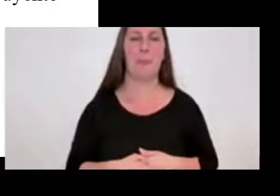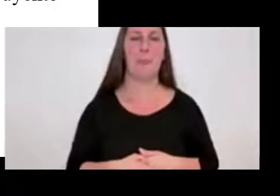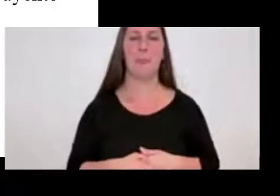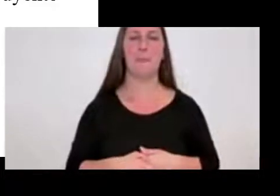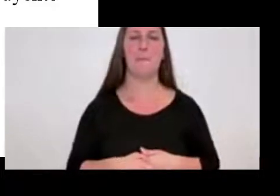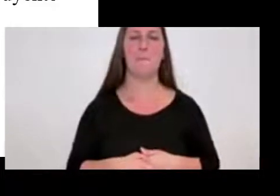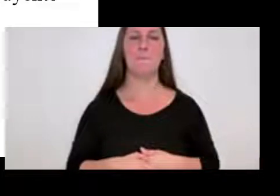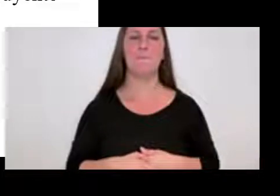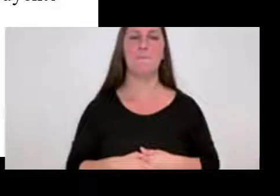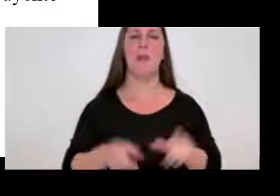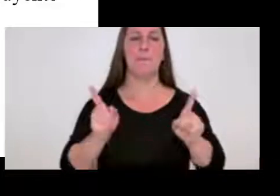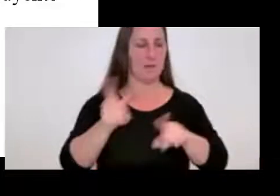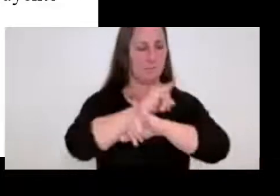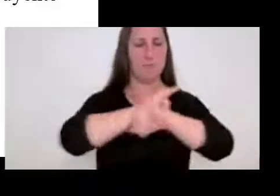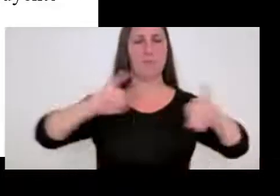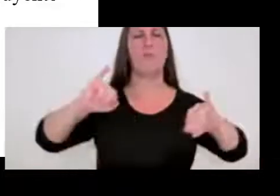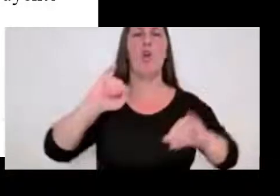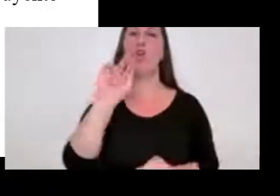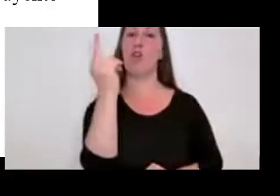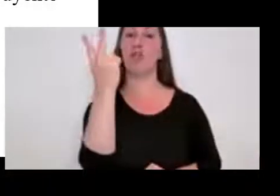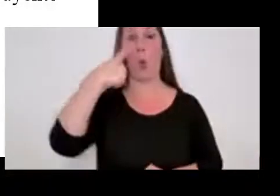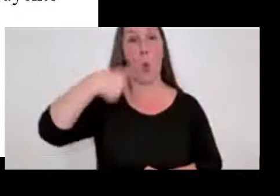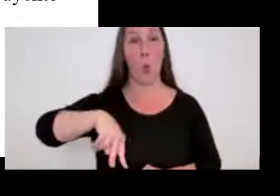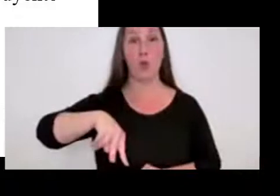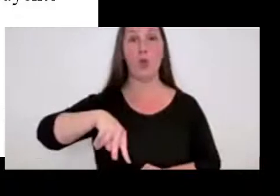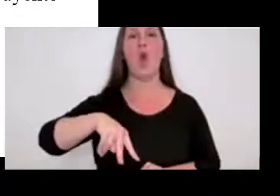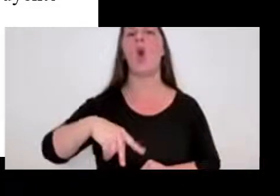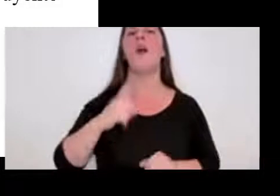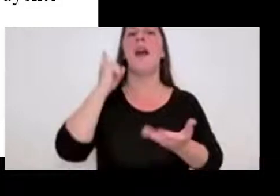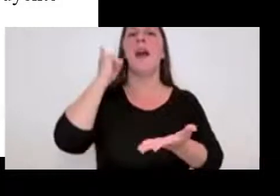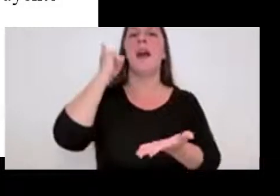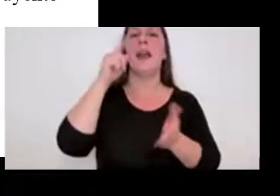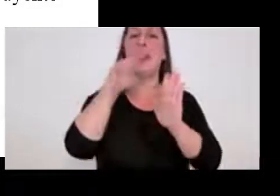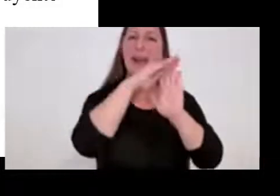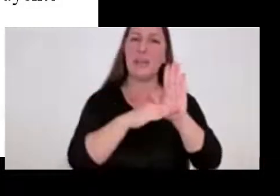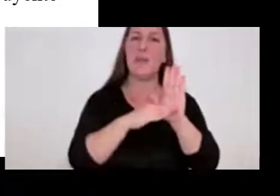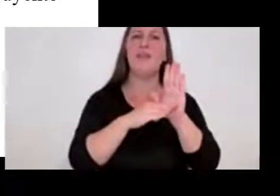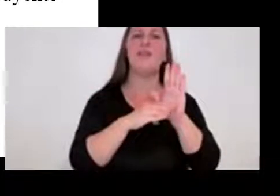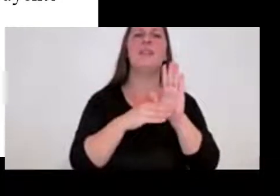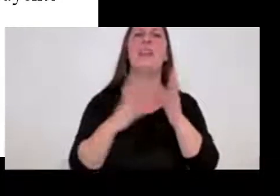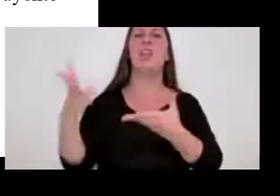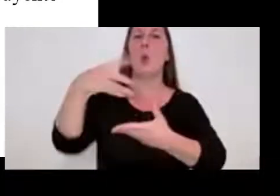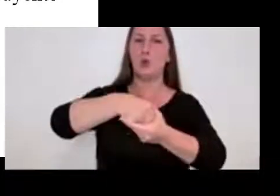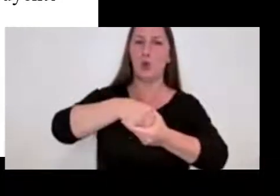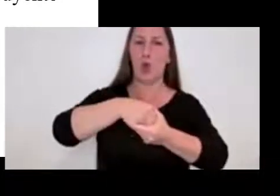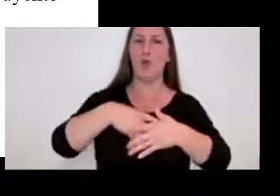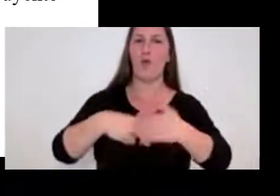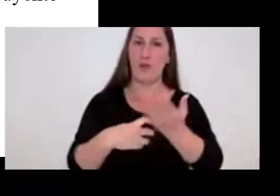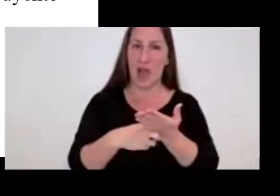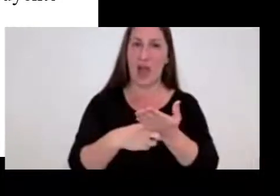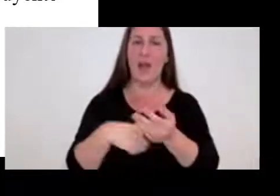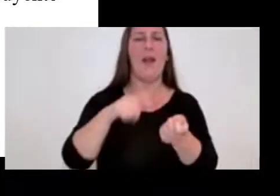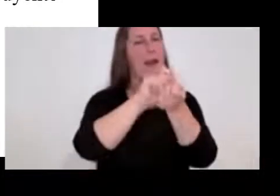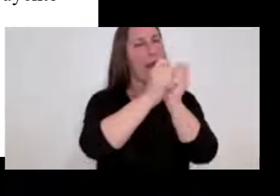Se publicó el 2 de junio el régimen de sostenimiento e inclusión fiscal, se reglamentó